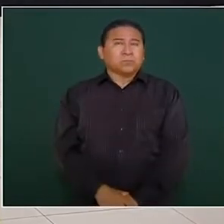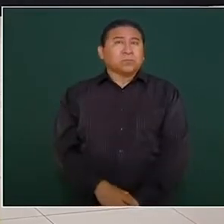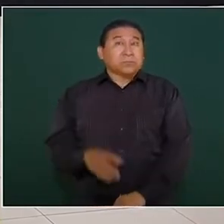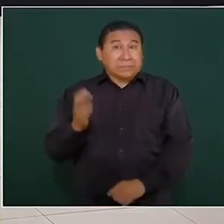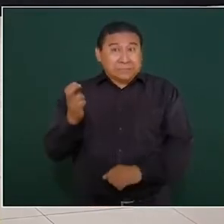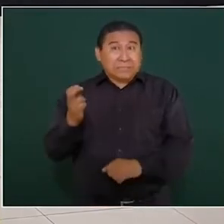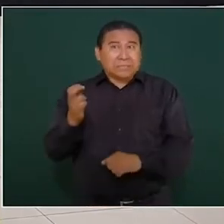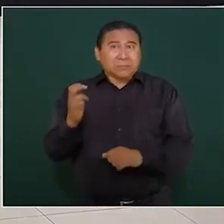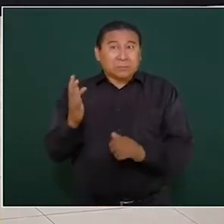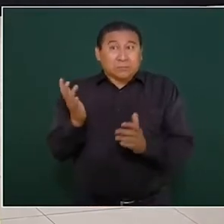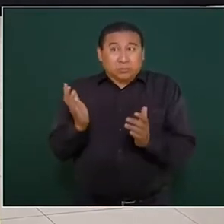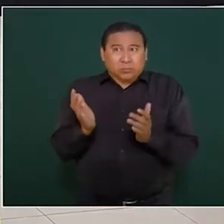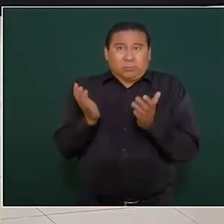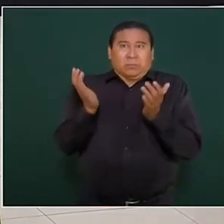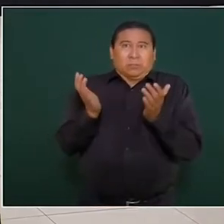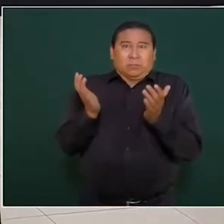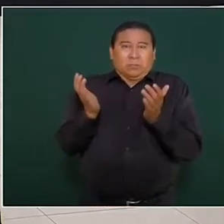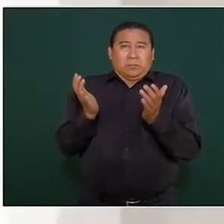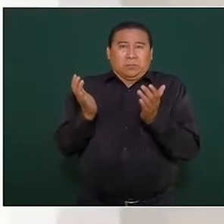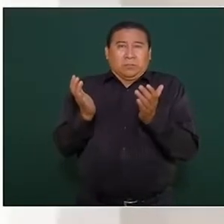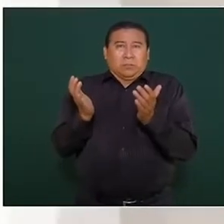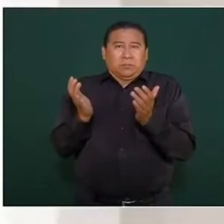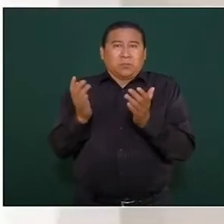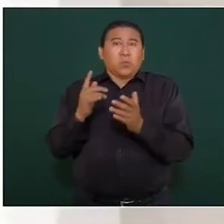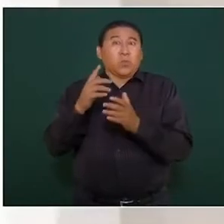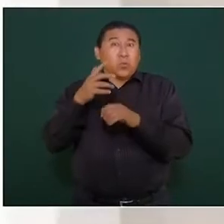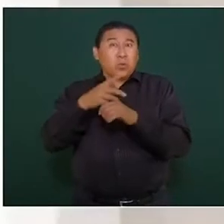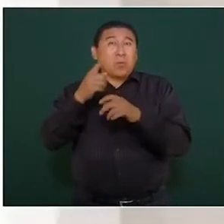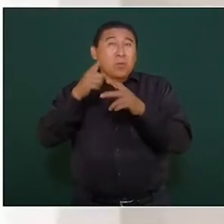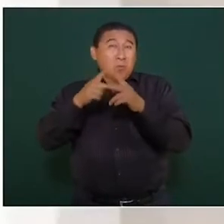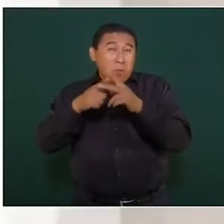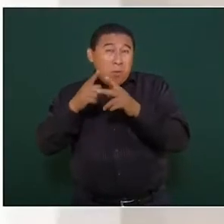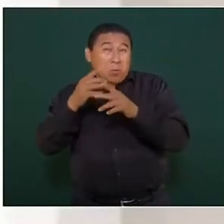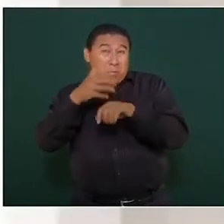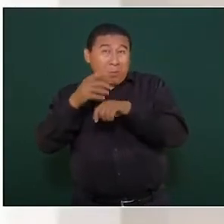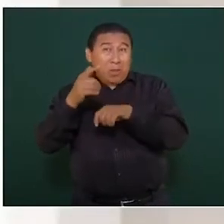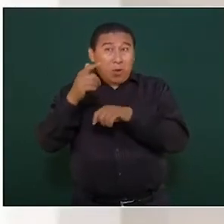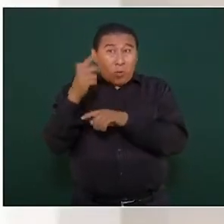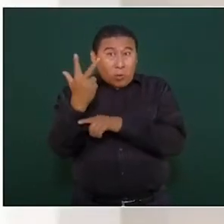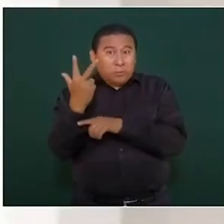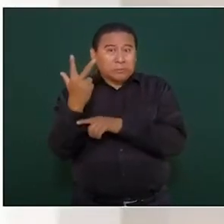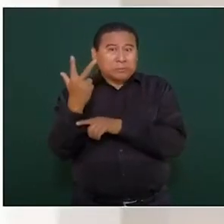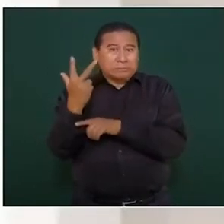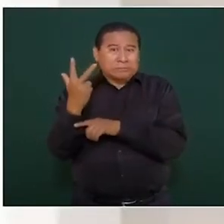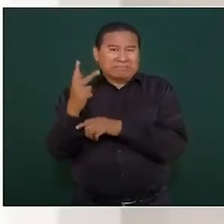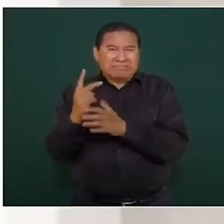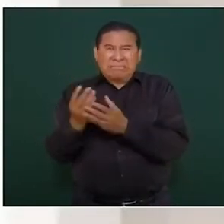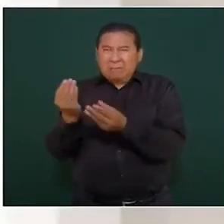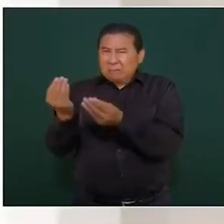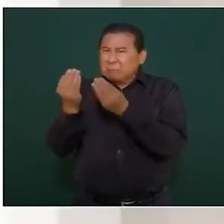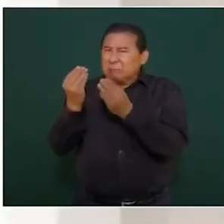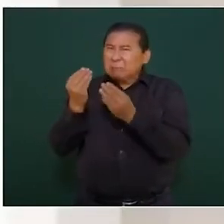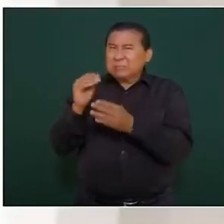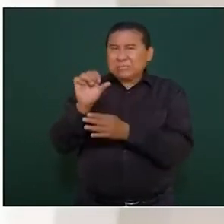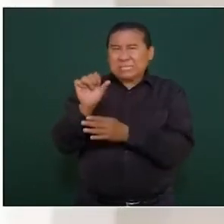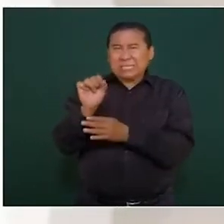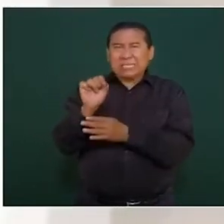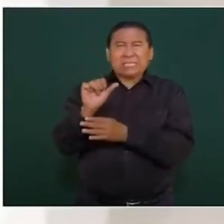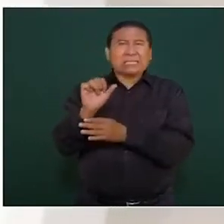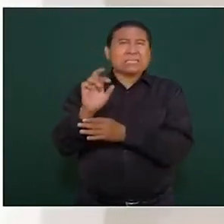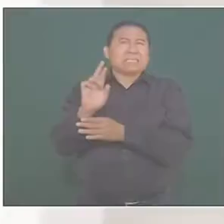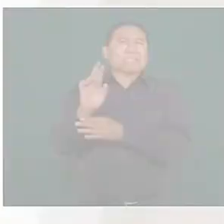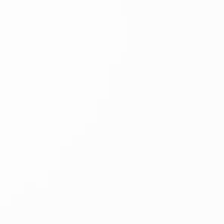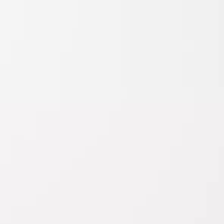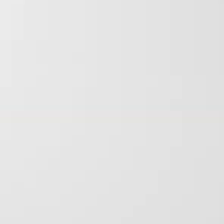que es alarmante se ubica en una categoría de 8 que corresponde a una de donación de excesivo el sargazo que pudiese